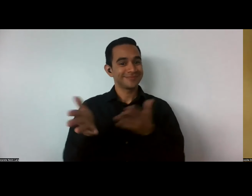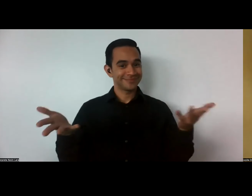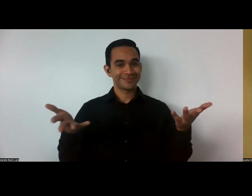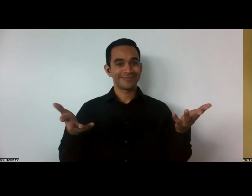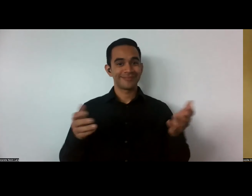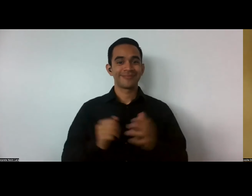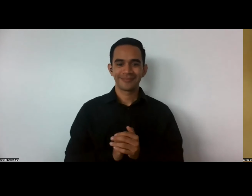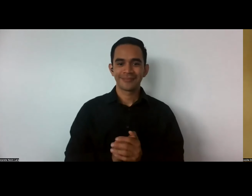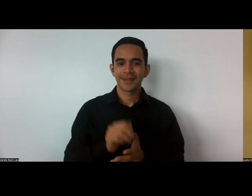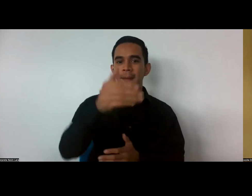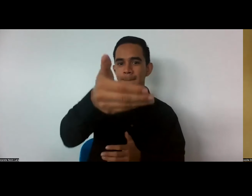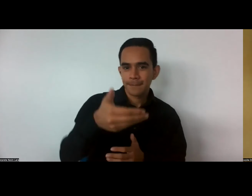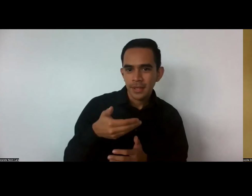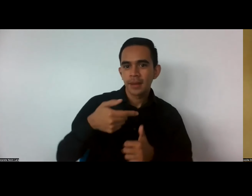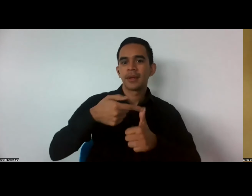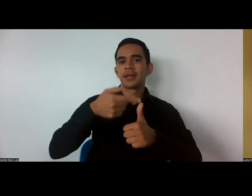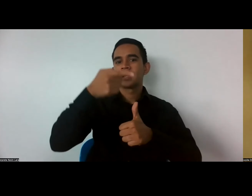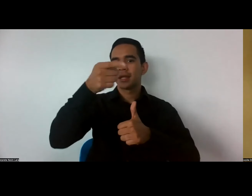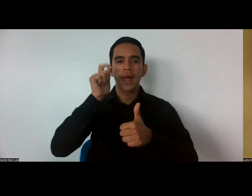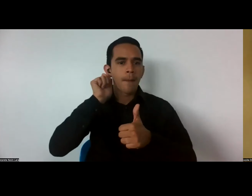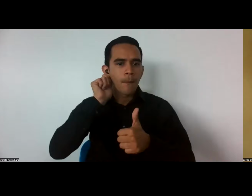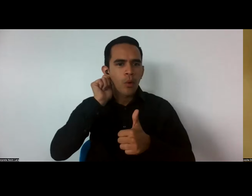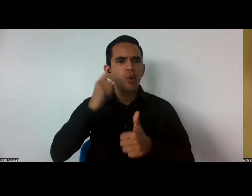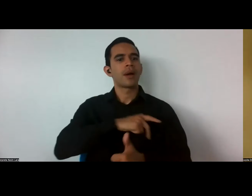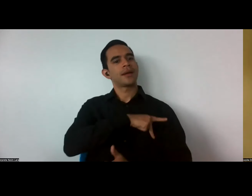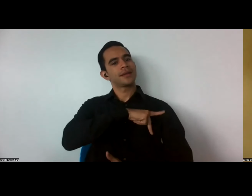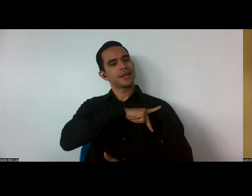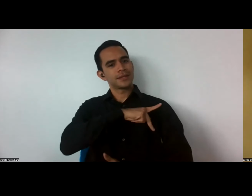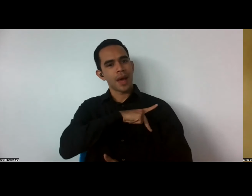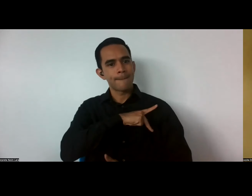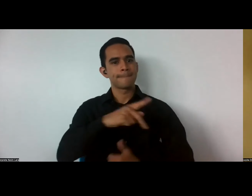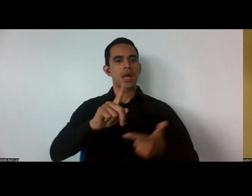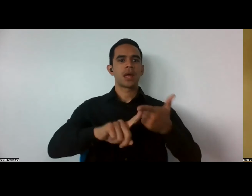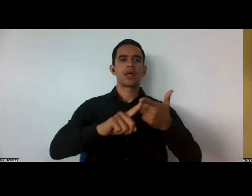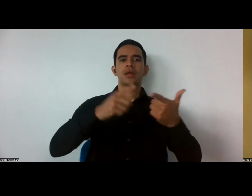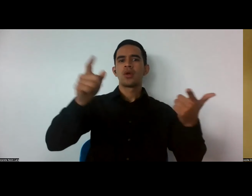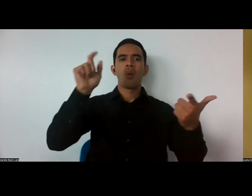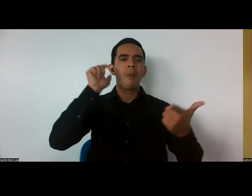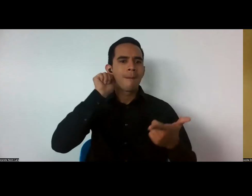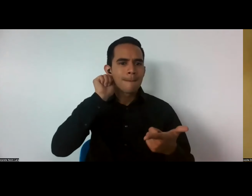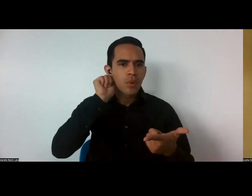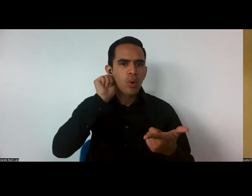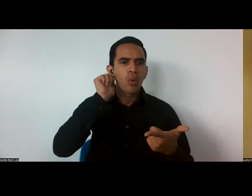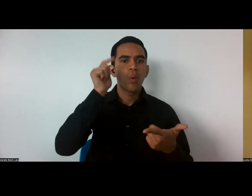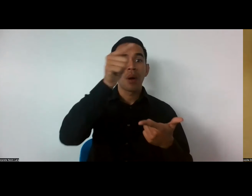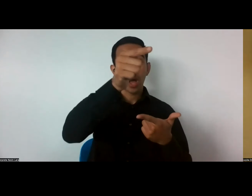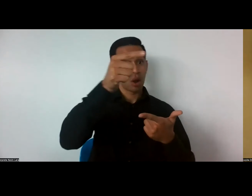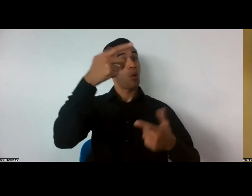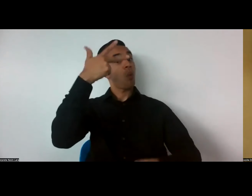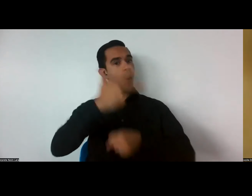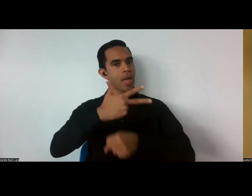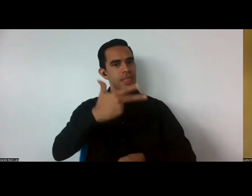Bienvenido, Gabriela López desde San Pedro Sula, Sara desde Guatemala,